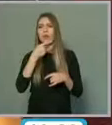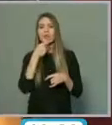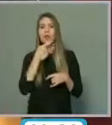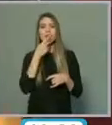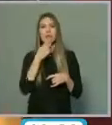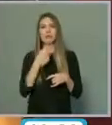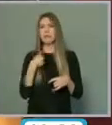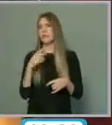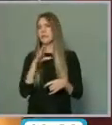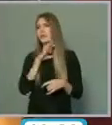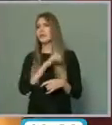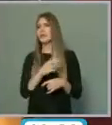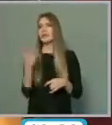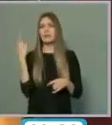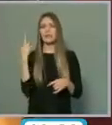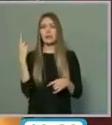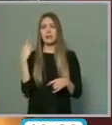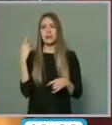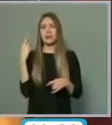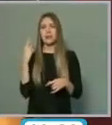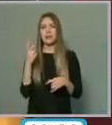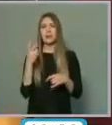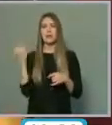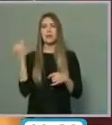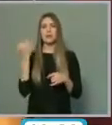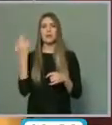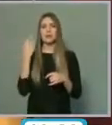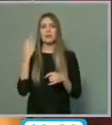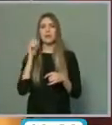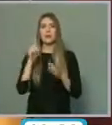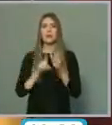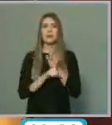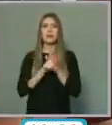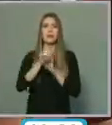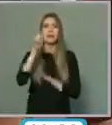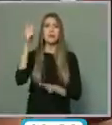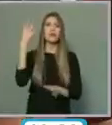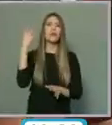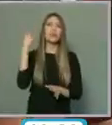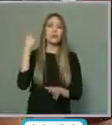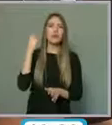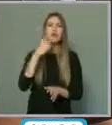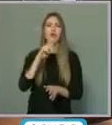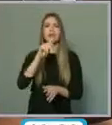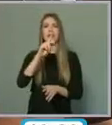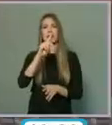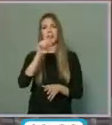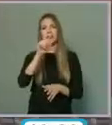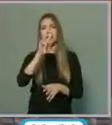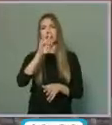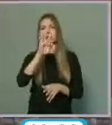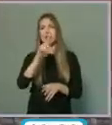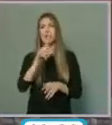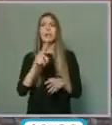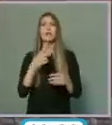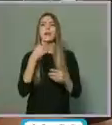in Mars, mientras despegaba el cohete estaba ahí sonando la rola de David Bowie. Pues ahí está, seguiremos muy pendientes.